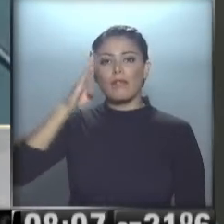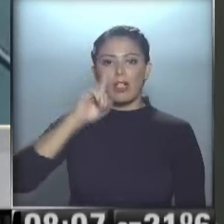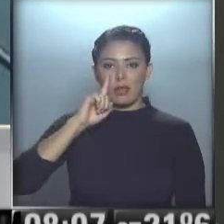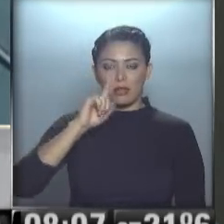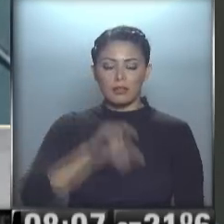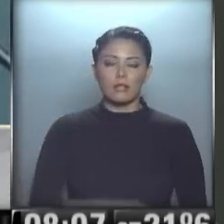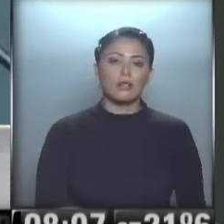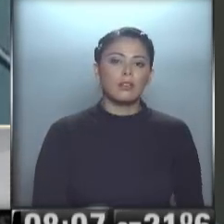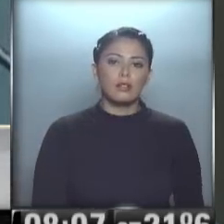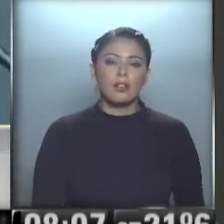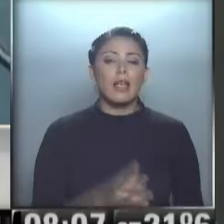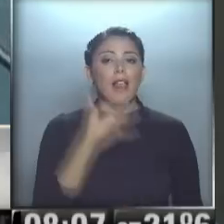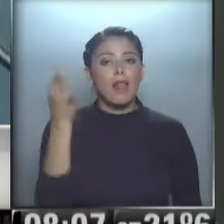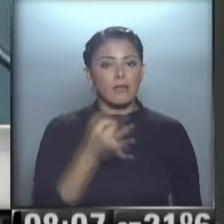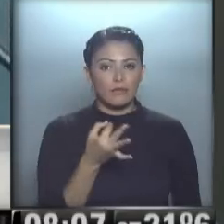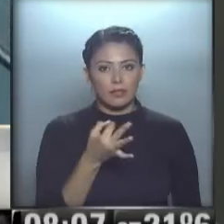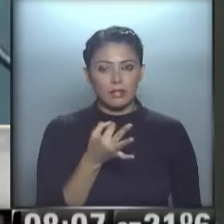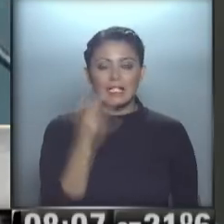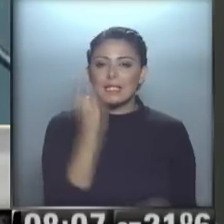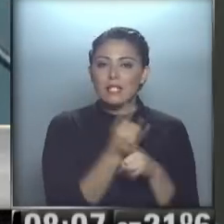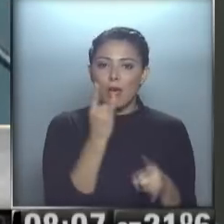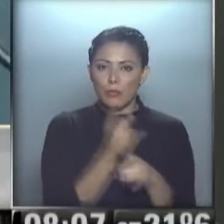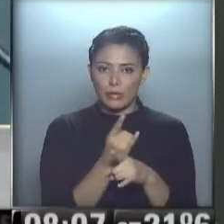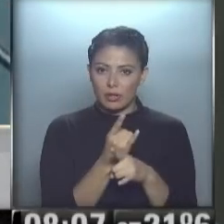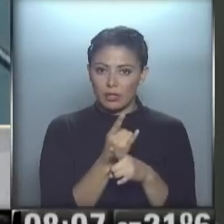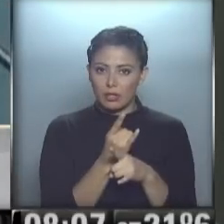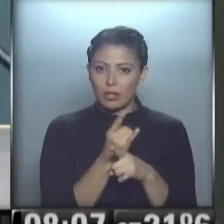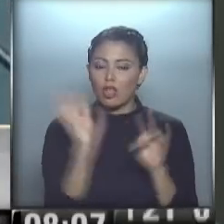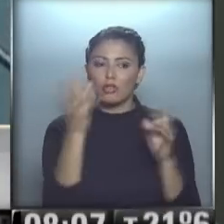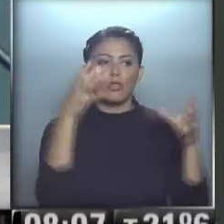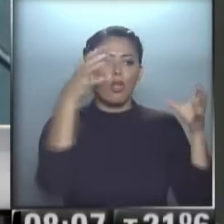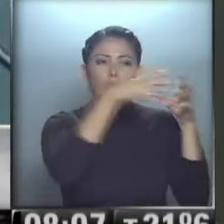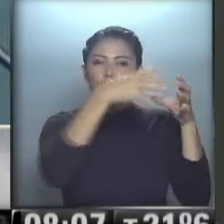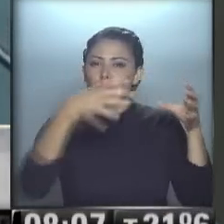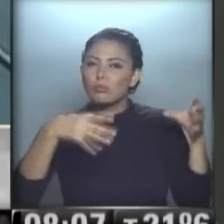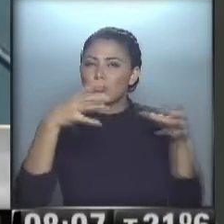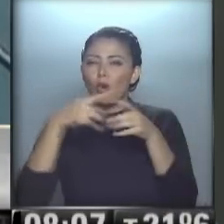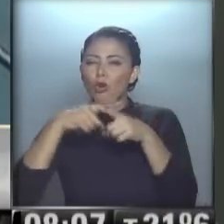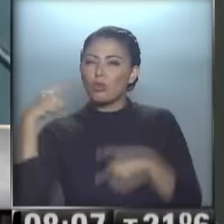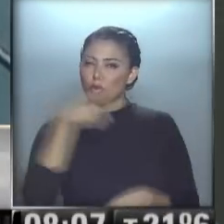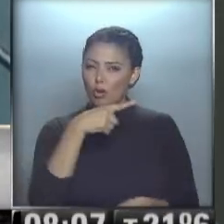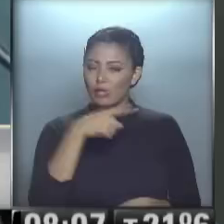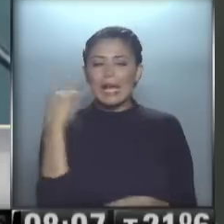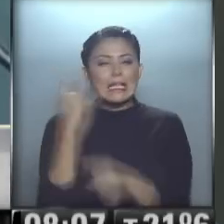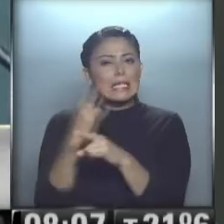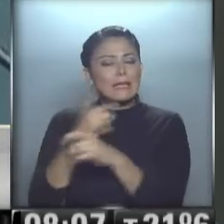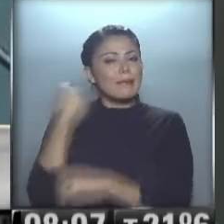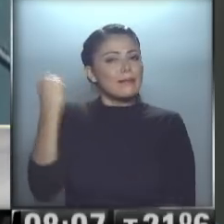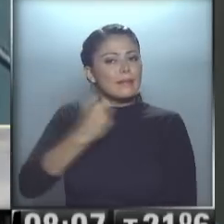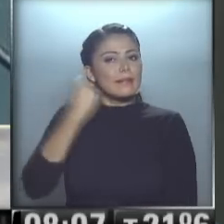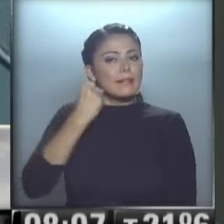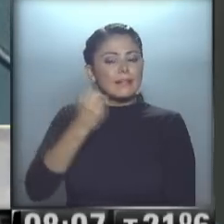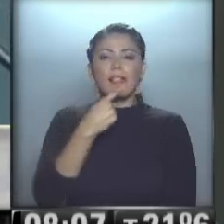bruto Y la verdad es que siempre desde las usinas eh opositoras siempre se pretende